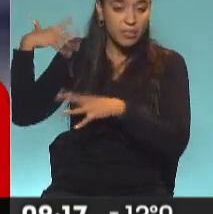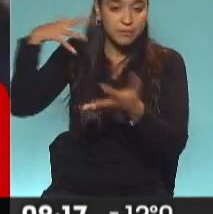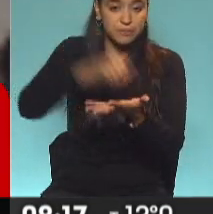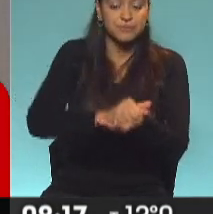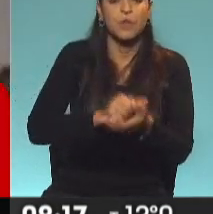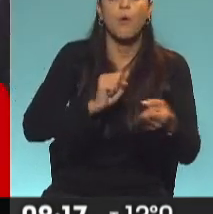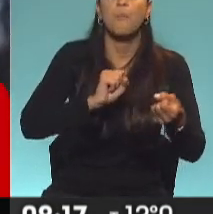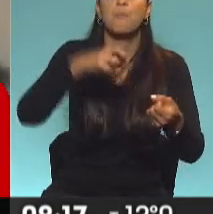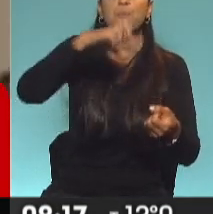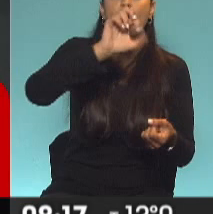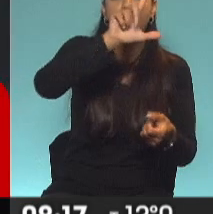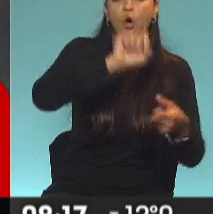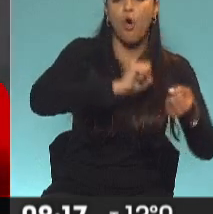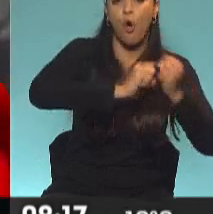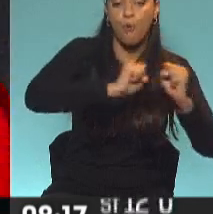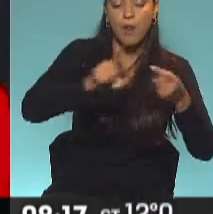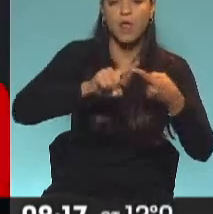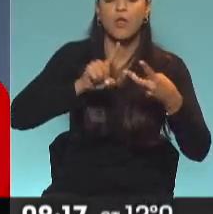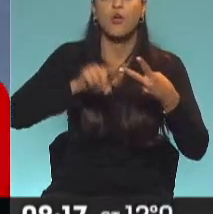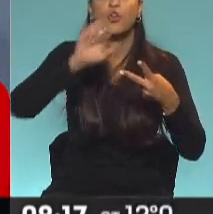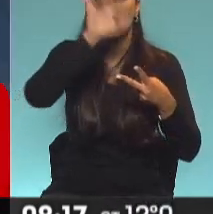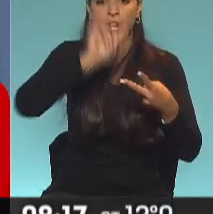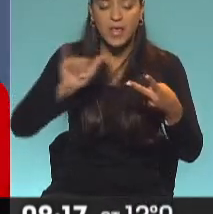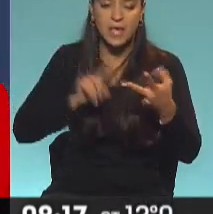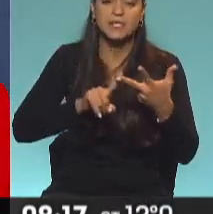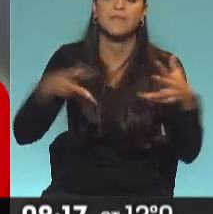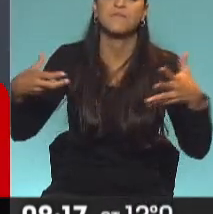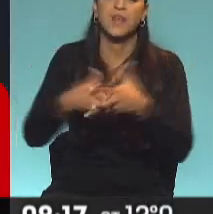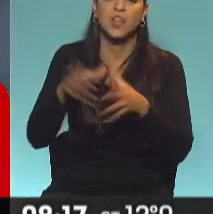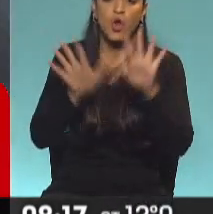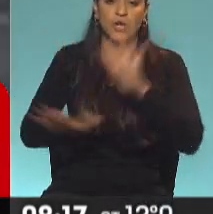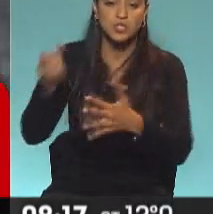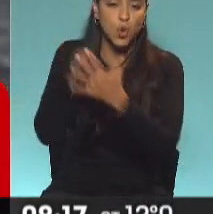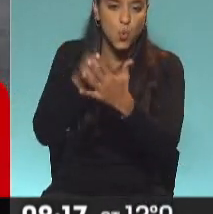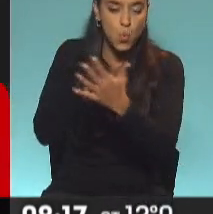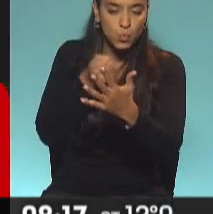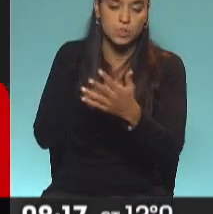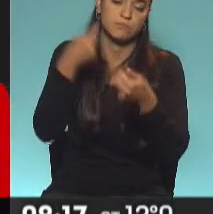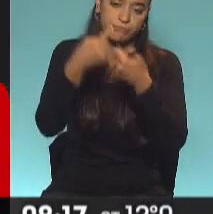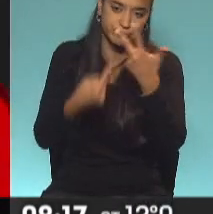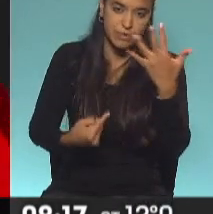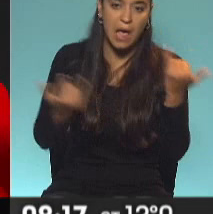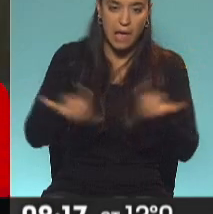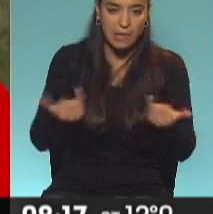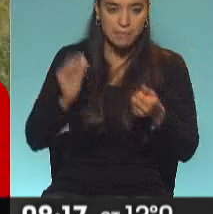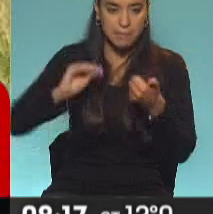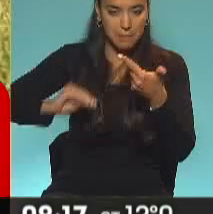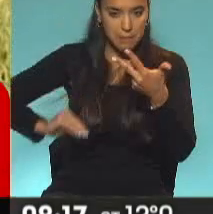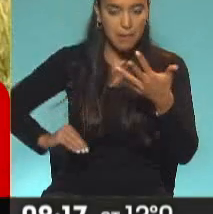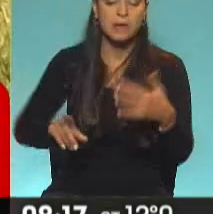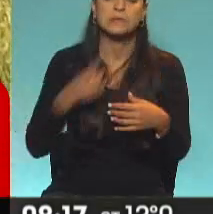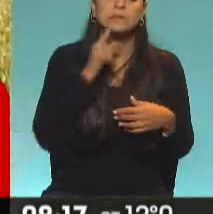Polo Obrero, el Movimiento Teresa Rodríguez, el Frente de Organizaciones en Lucha y otras que